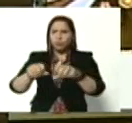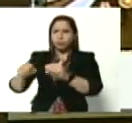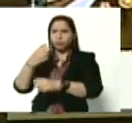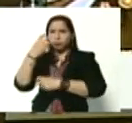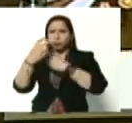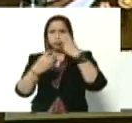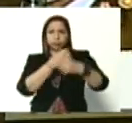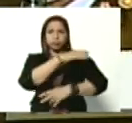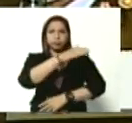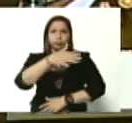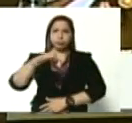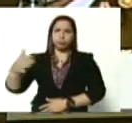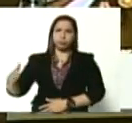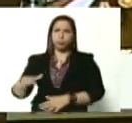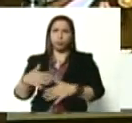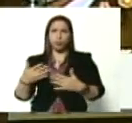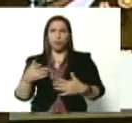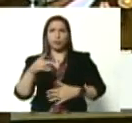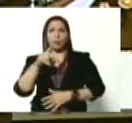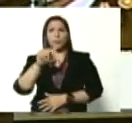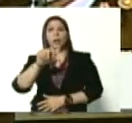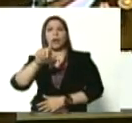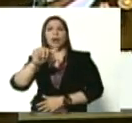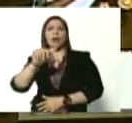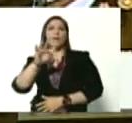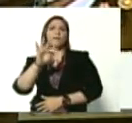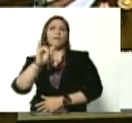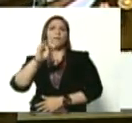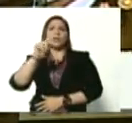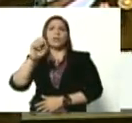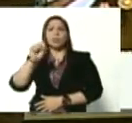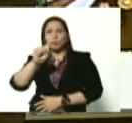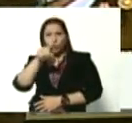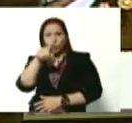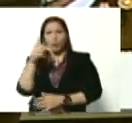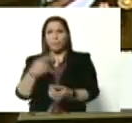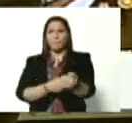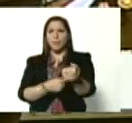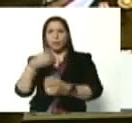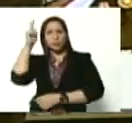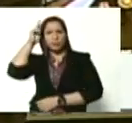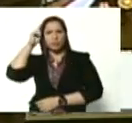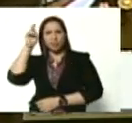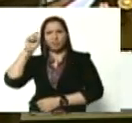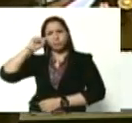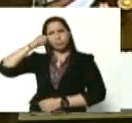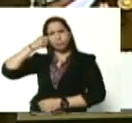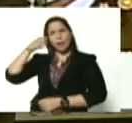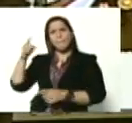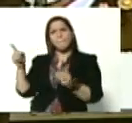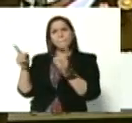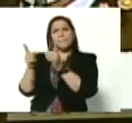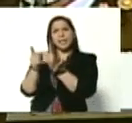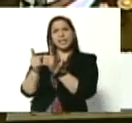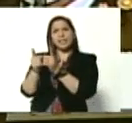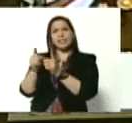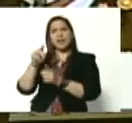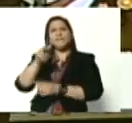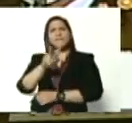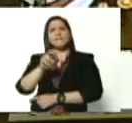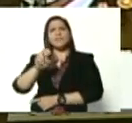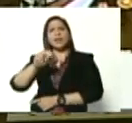golfo y los palafitos para humanos de los hermanos allí les recordaron la pequeña venecia en italia